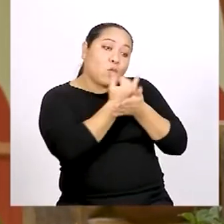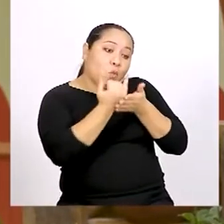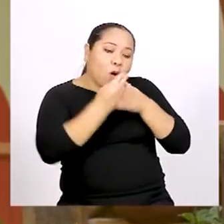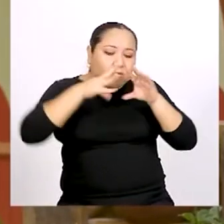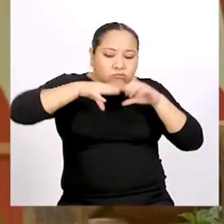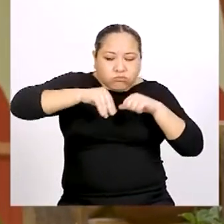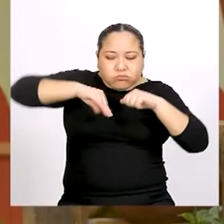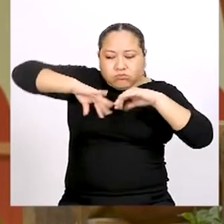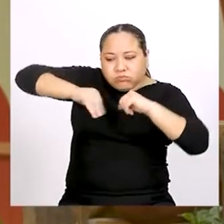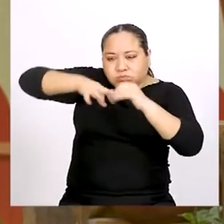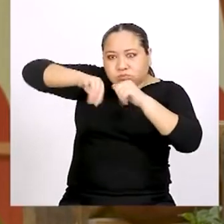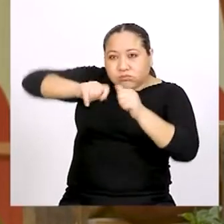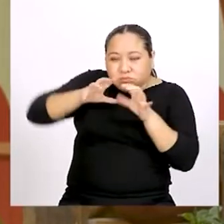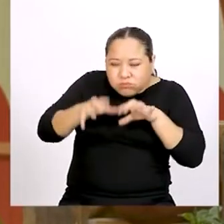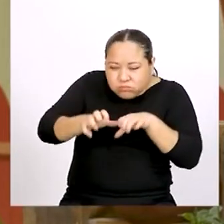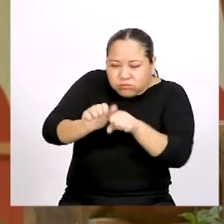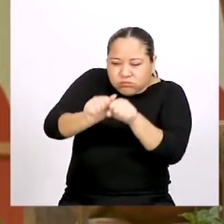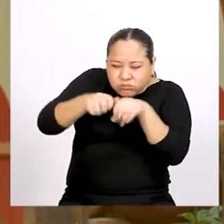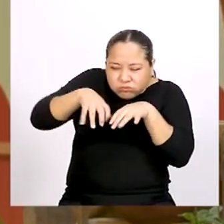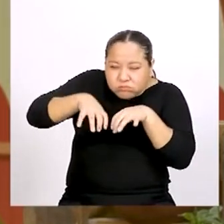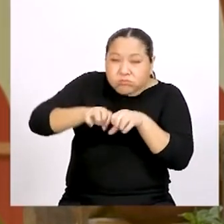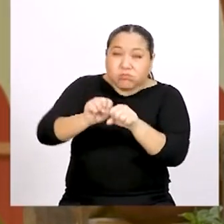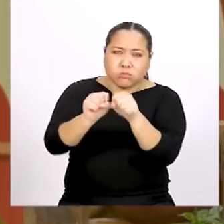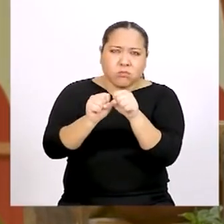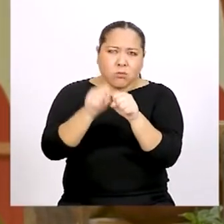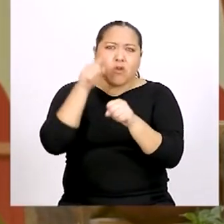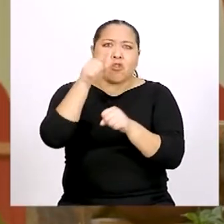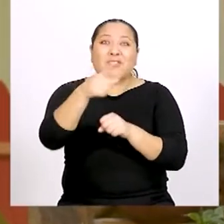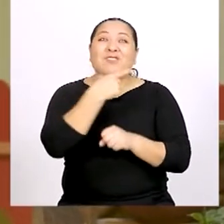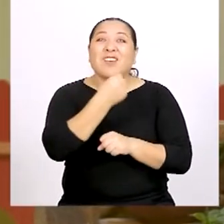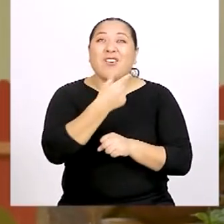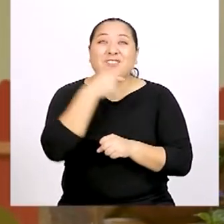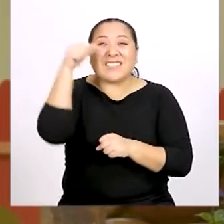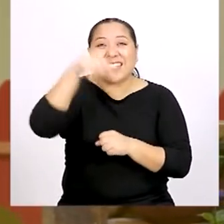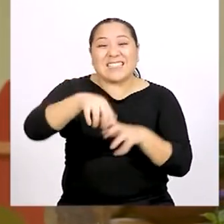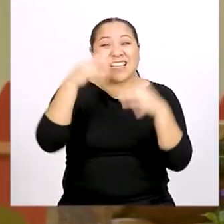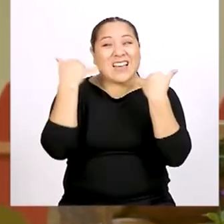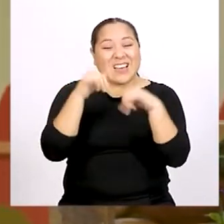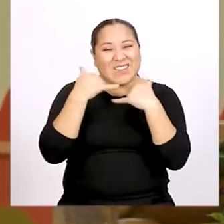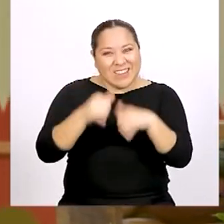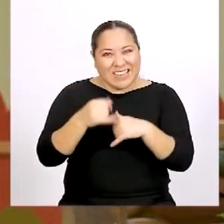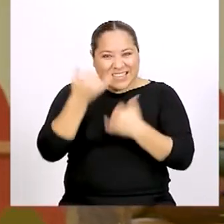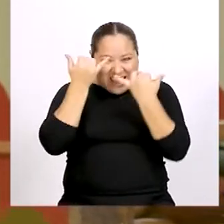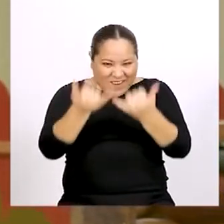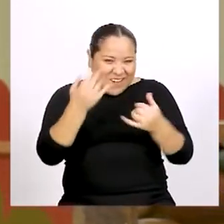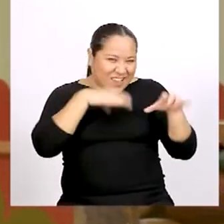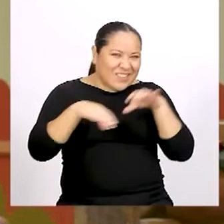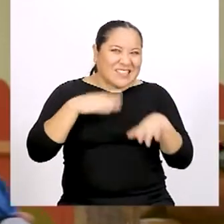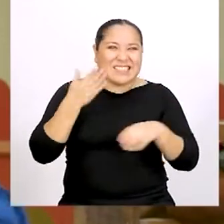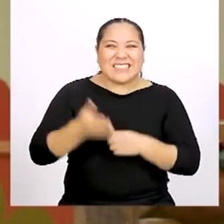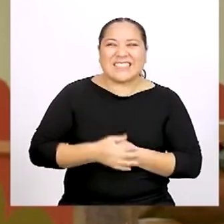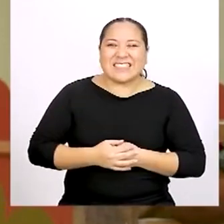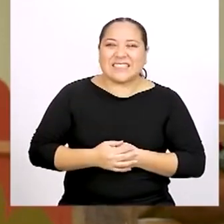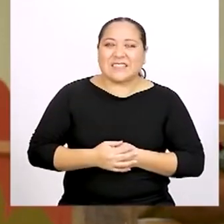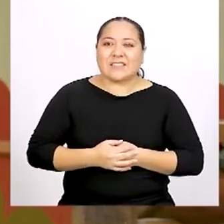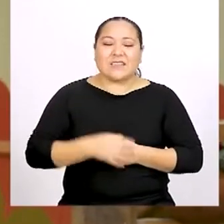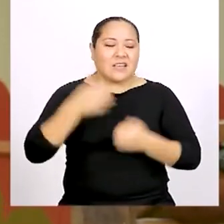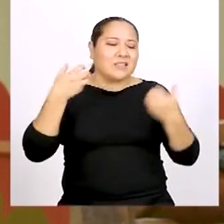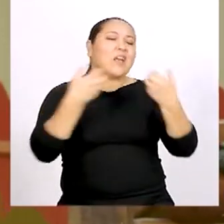pueden dibujar, moldear con arcilla, masa o plastilina lo que más les gustó del juego que acabamos de